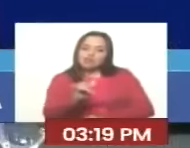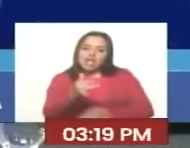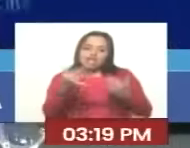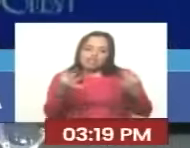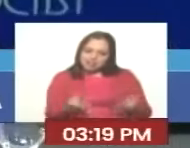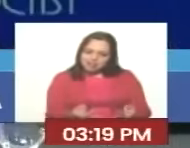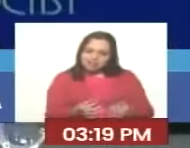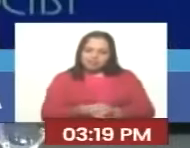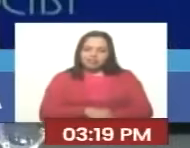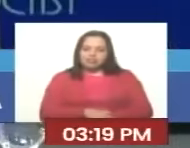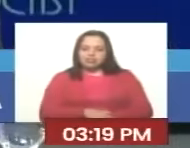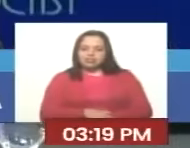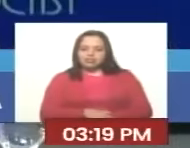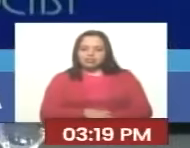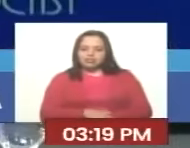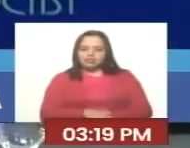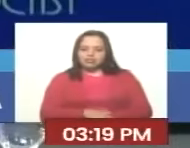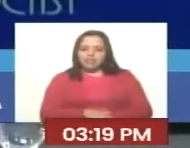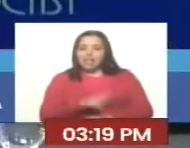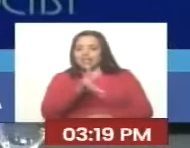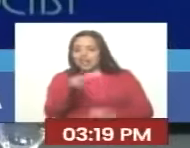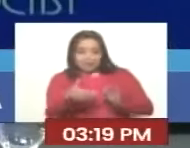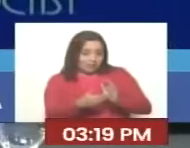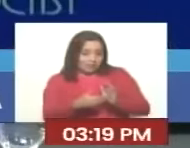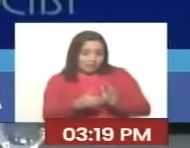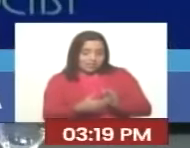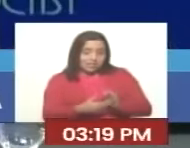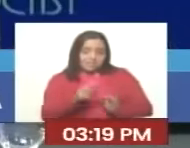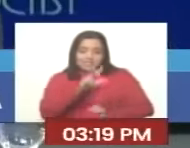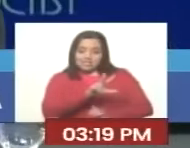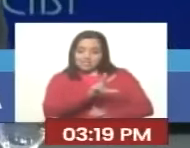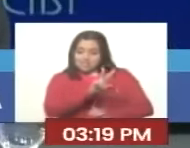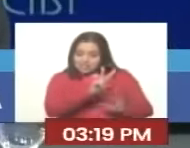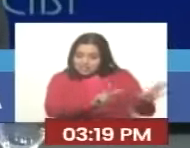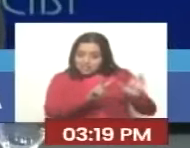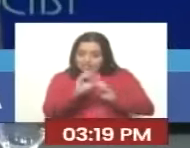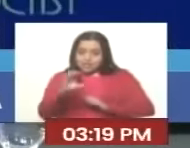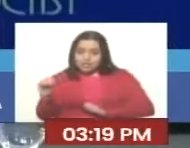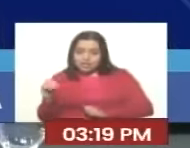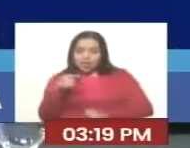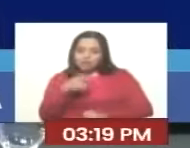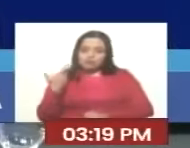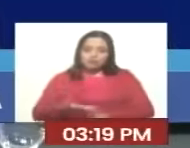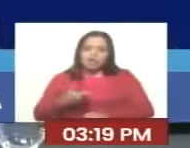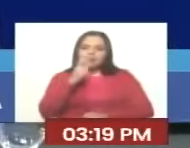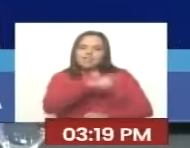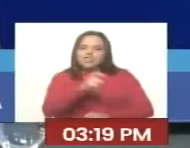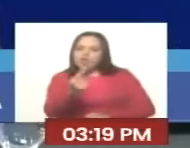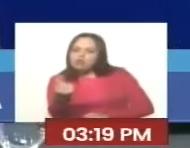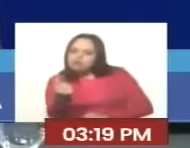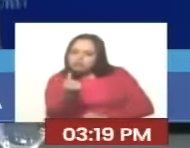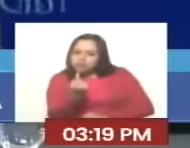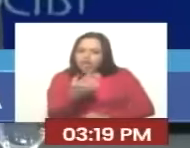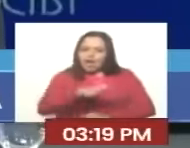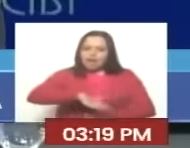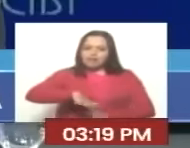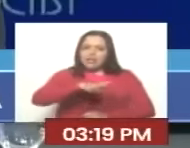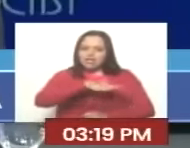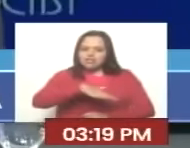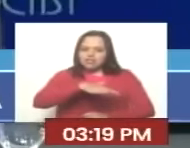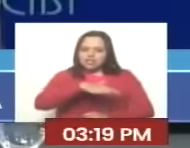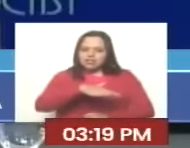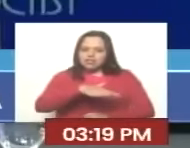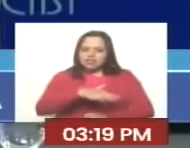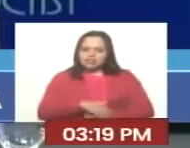tienen carácter penal... Oye, 3.700, eso es algo importante. Claro. Gente que se acerca a la plaza Y que confía